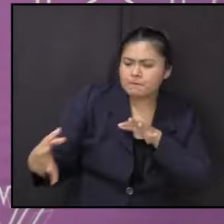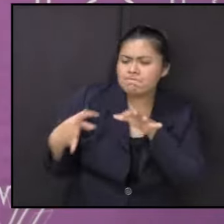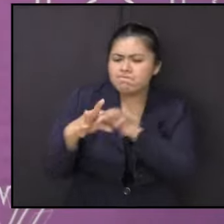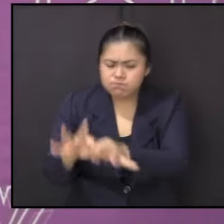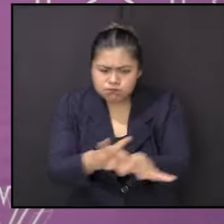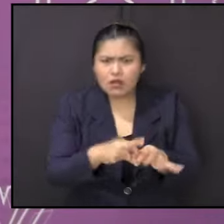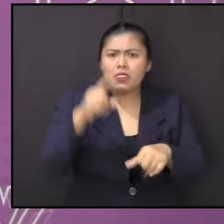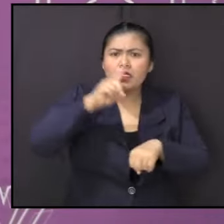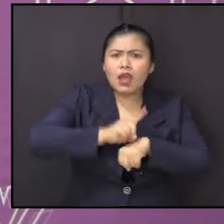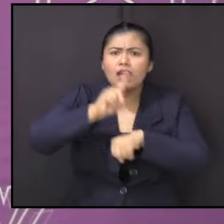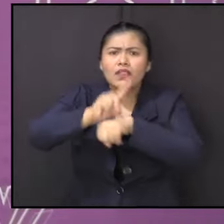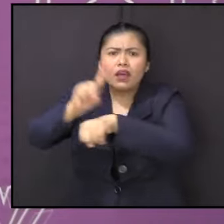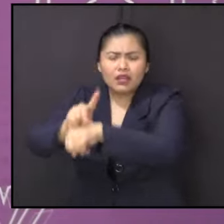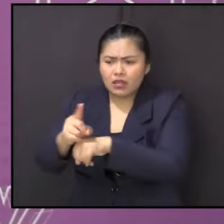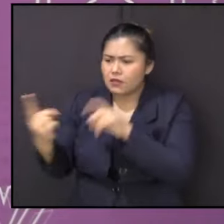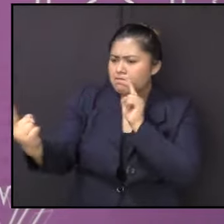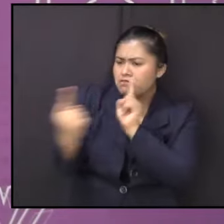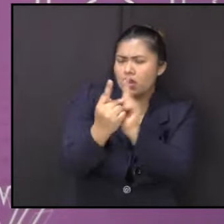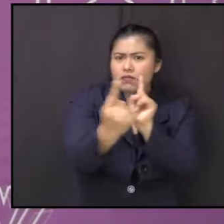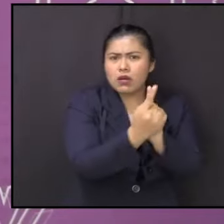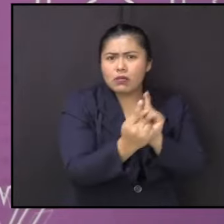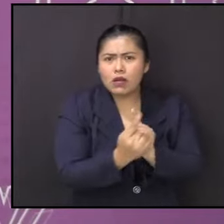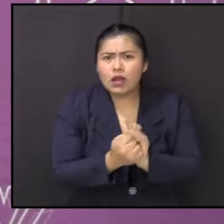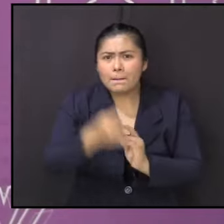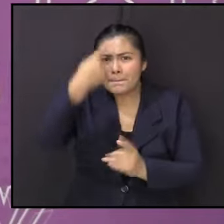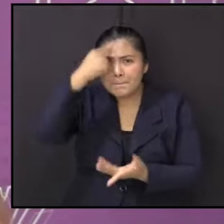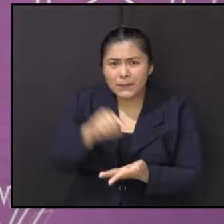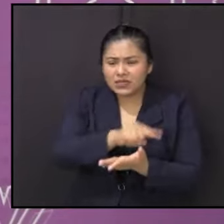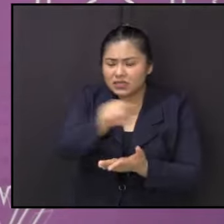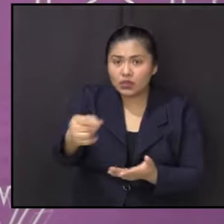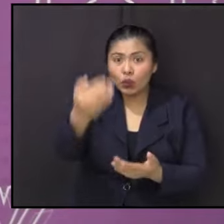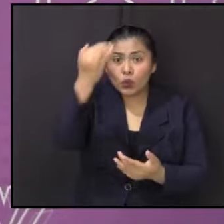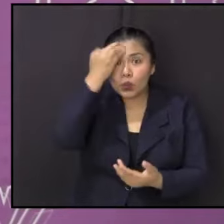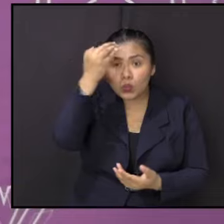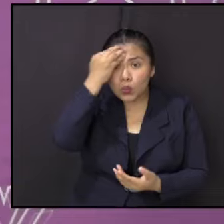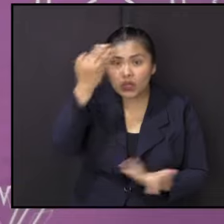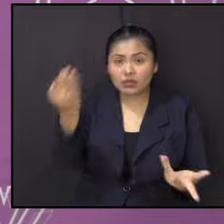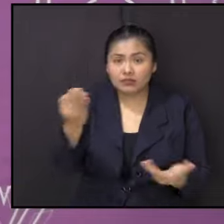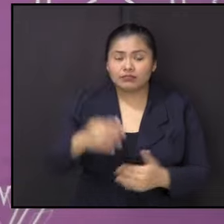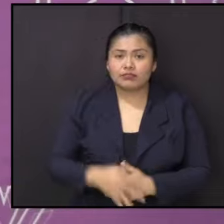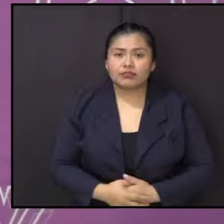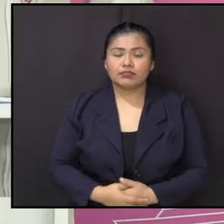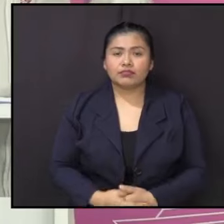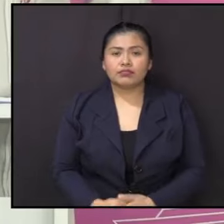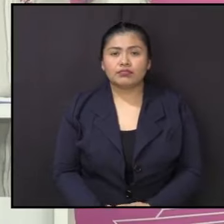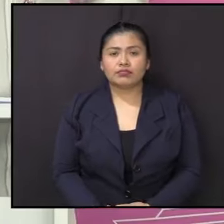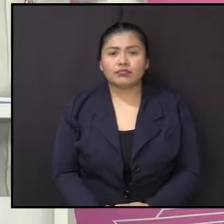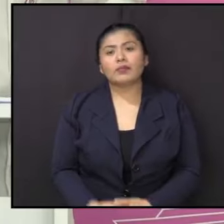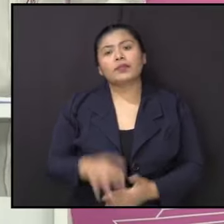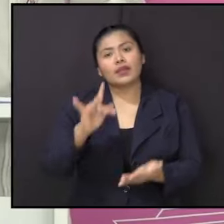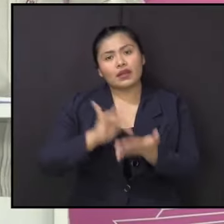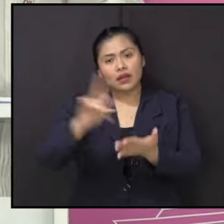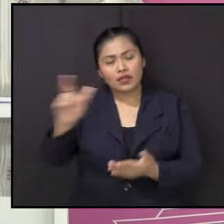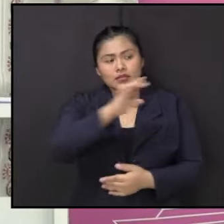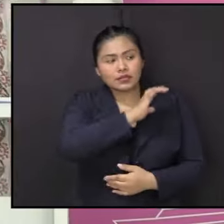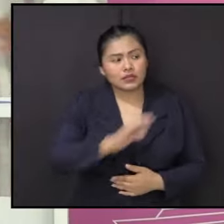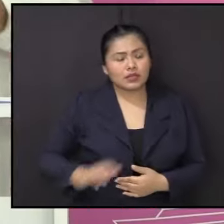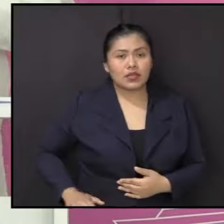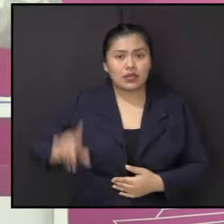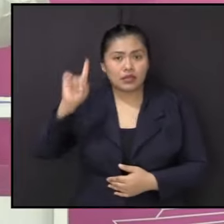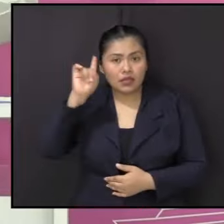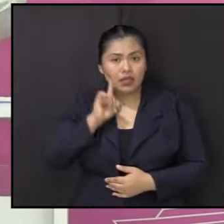dar a conocer quién es y sobre todo lo que se está logrando con la gente de su distrito. Muchas gracias, candidata. ¿Quién